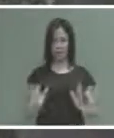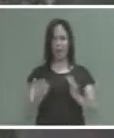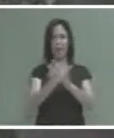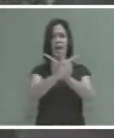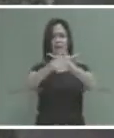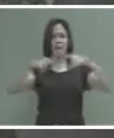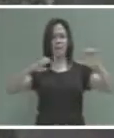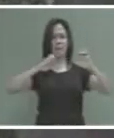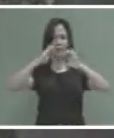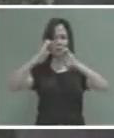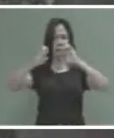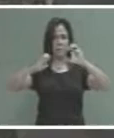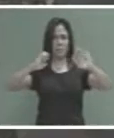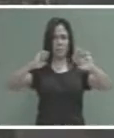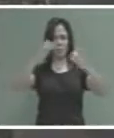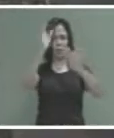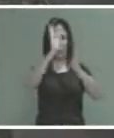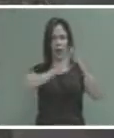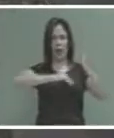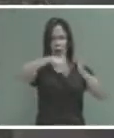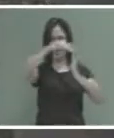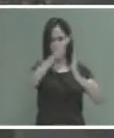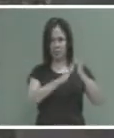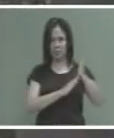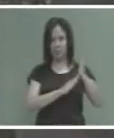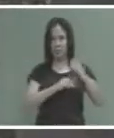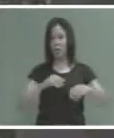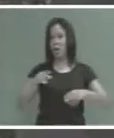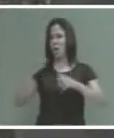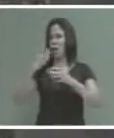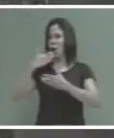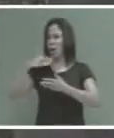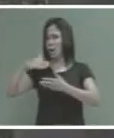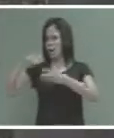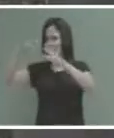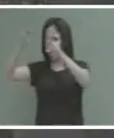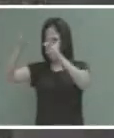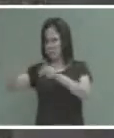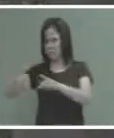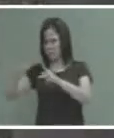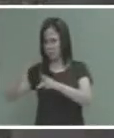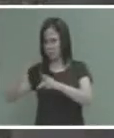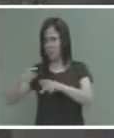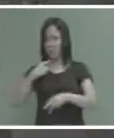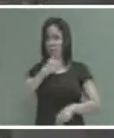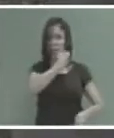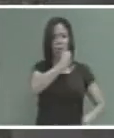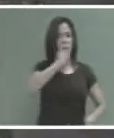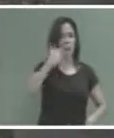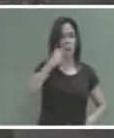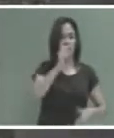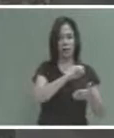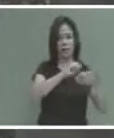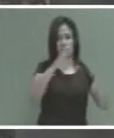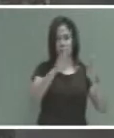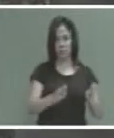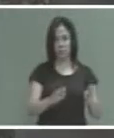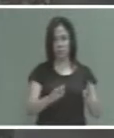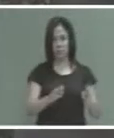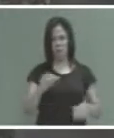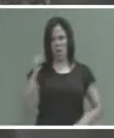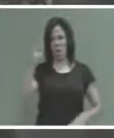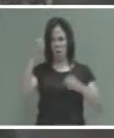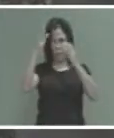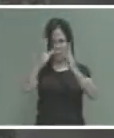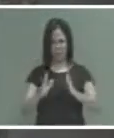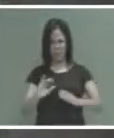y los más mal portados eran mis mejores alumnos. Y yo creo que eso chocaba a muchas maestras porque me decían, ¿eso cómo